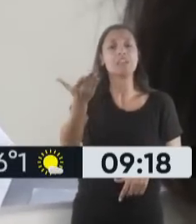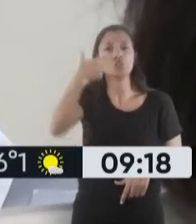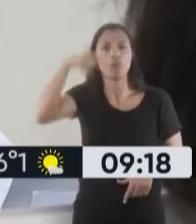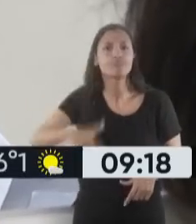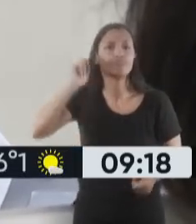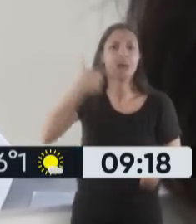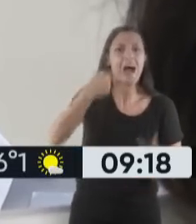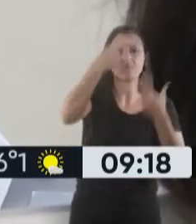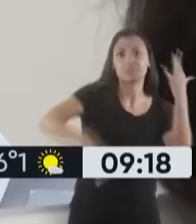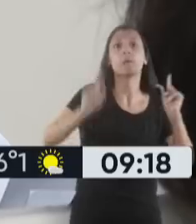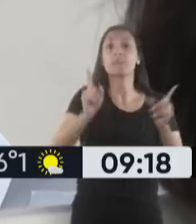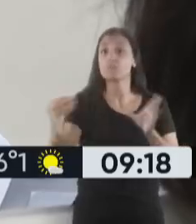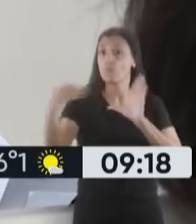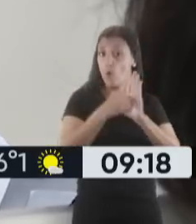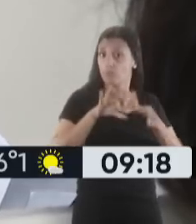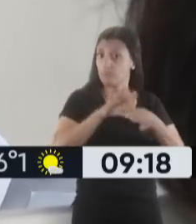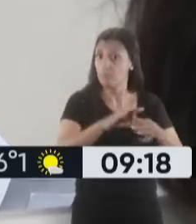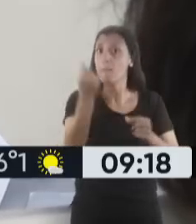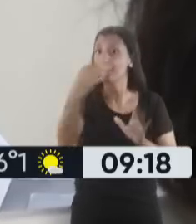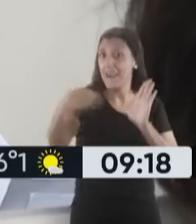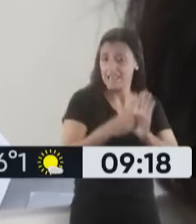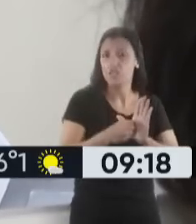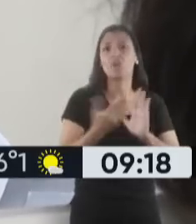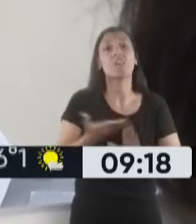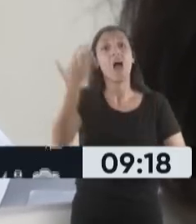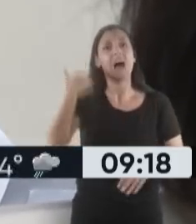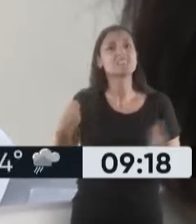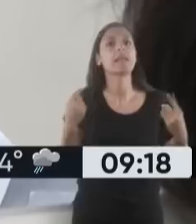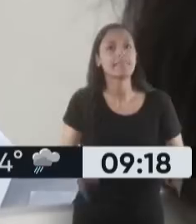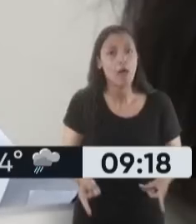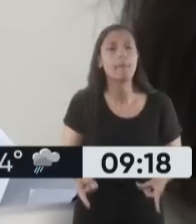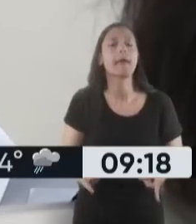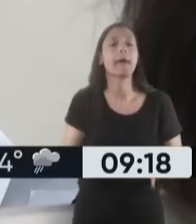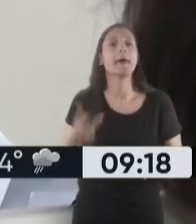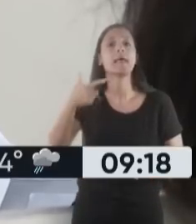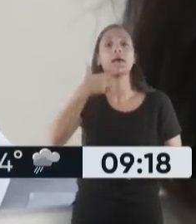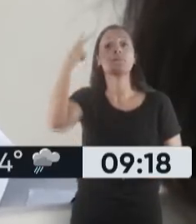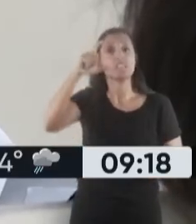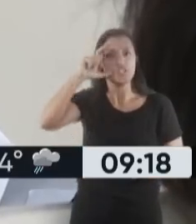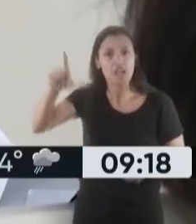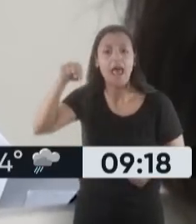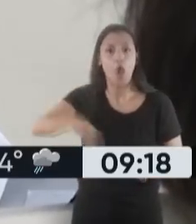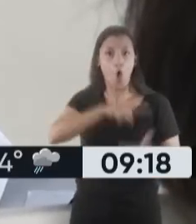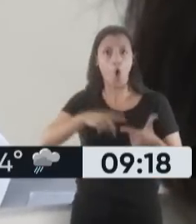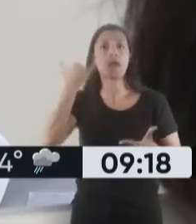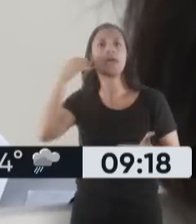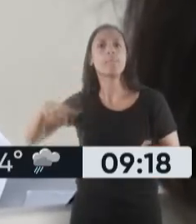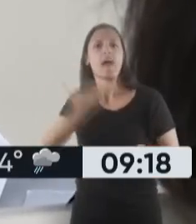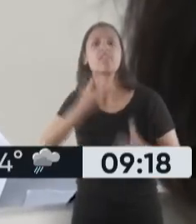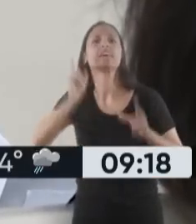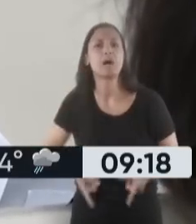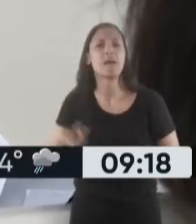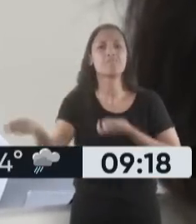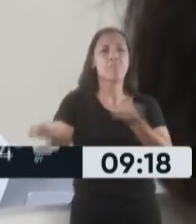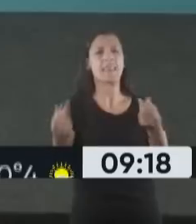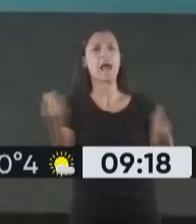dentro de precios justos. ¿Qué va a pasar? Ayer se dio el aumento de Shell, en el día de hoy YPF. ¿Cómo va a manejar el gobierno en ese